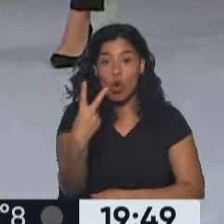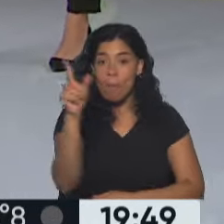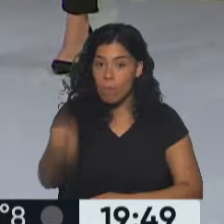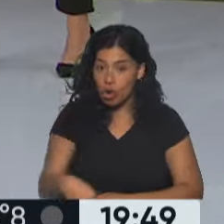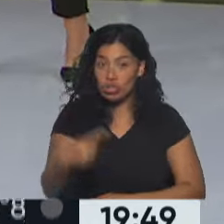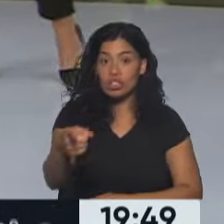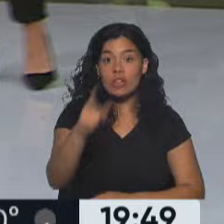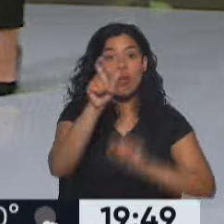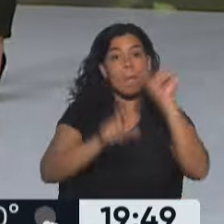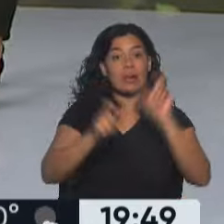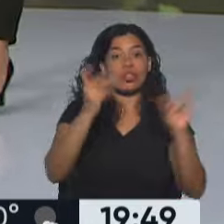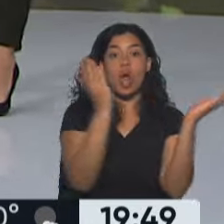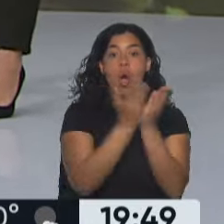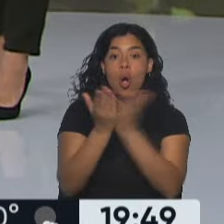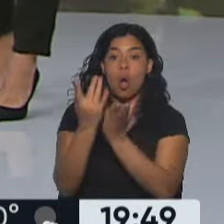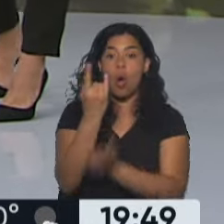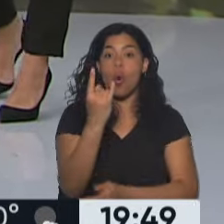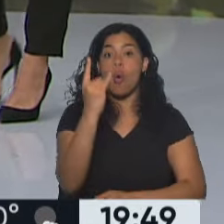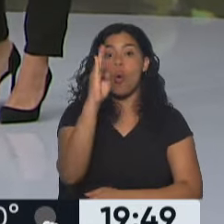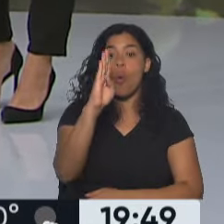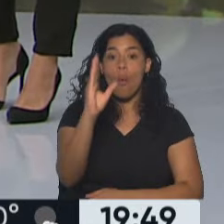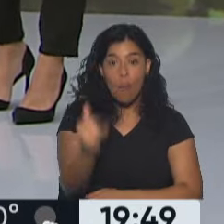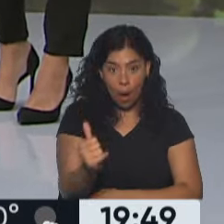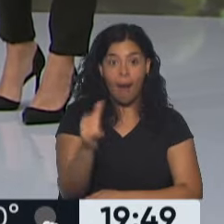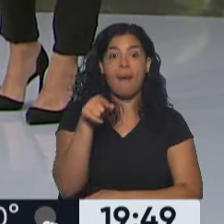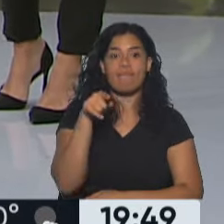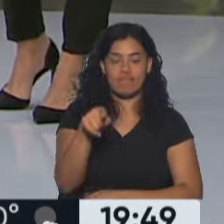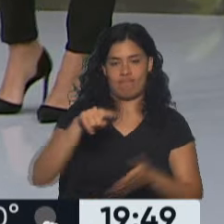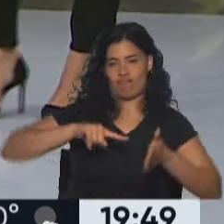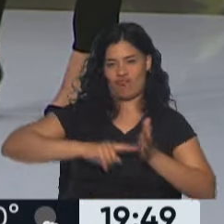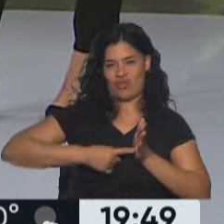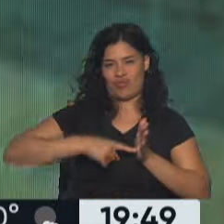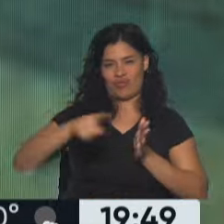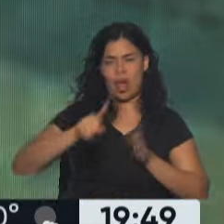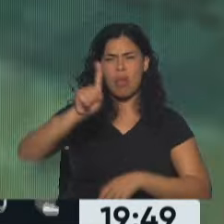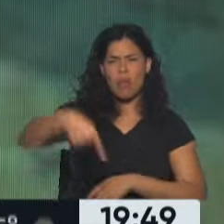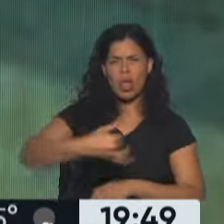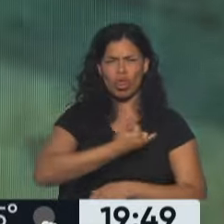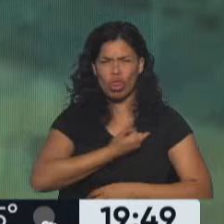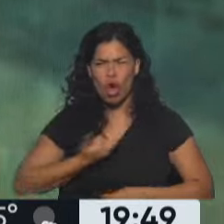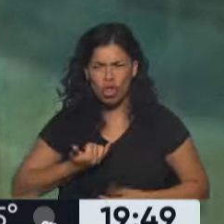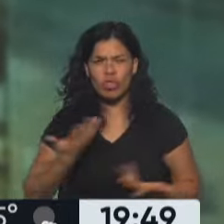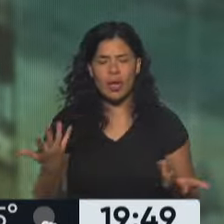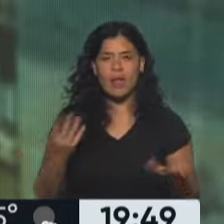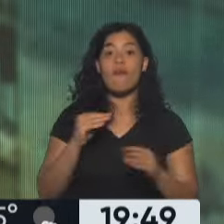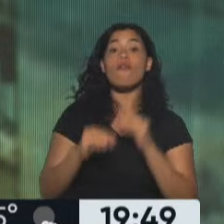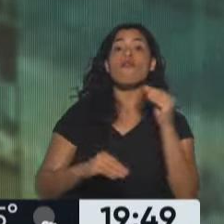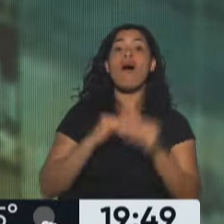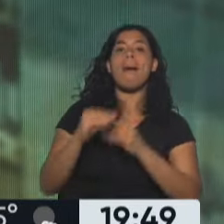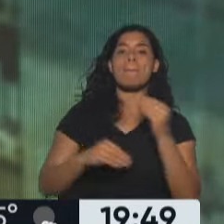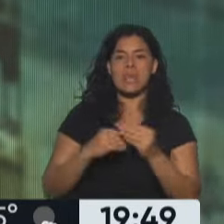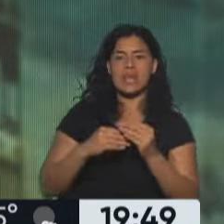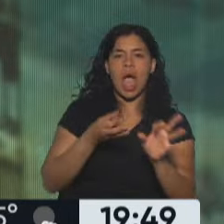61,2% de los estudiantes de la universidad pública, de la UBA, la Universidad de Buenos Aires, provienen de familias que tienen un nivel de